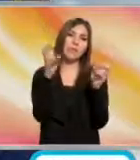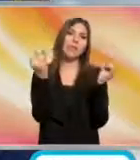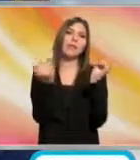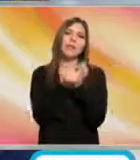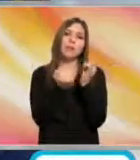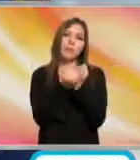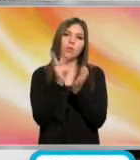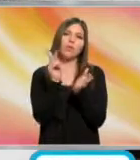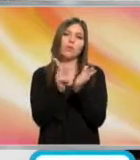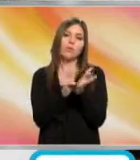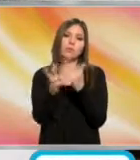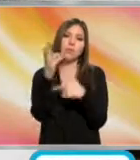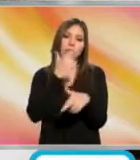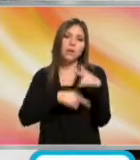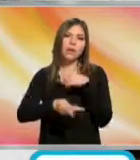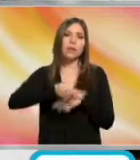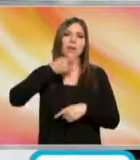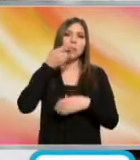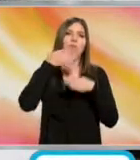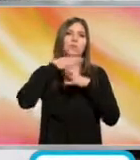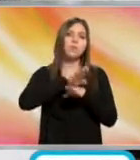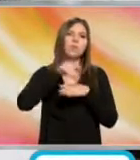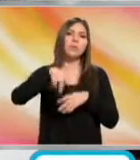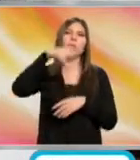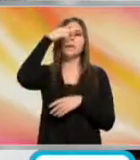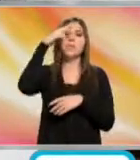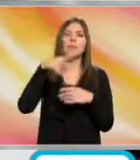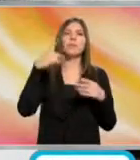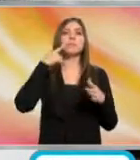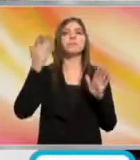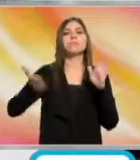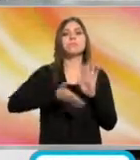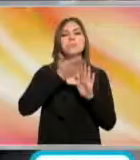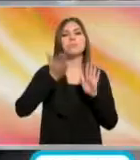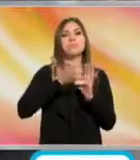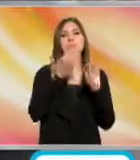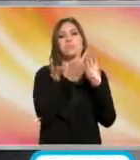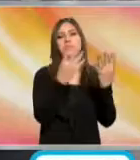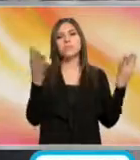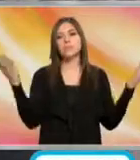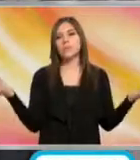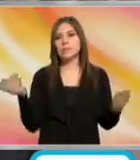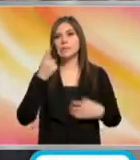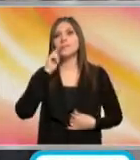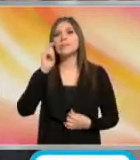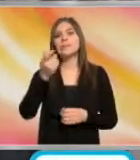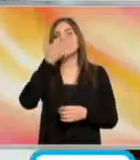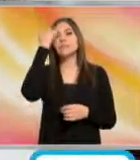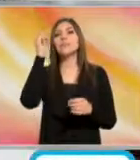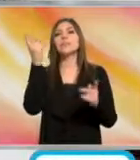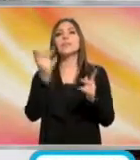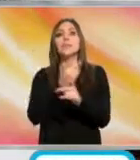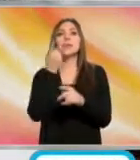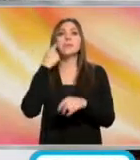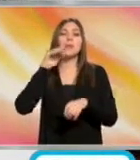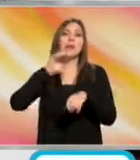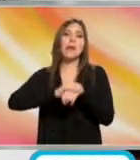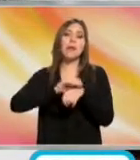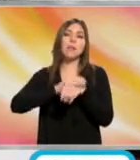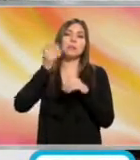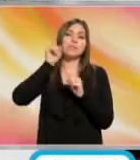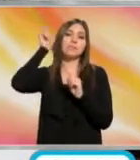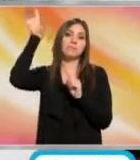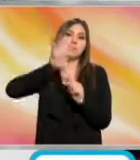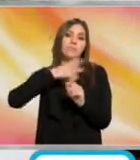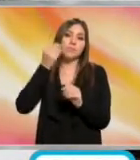vuelve a sacar el tema del muro de México. Hay que ver para adentro, hay que ver hacia nosotros y a nuestros amigos, a nuestros aliados. Claro, así es, que son muchos